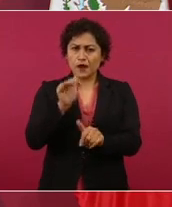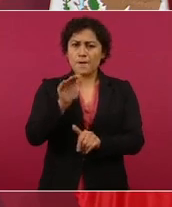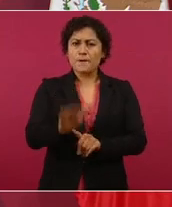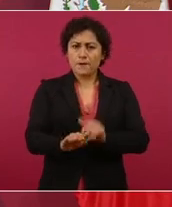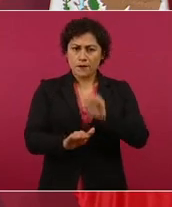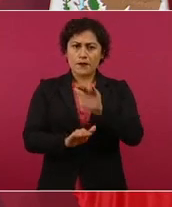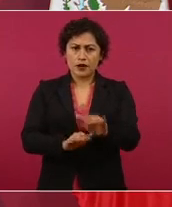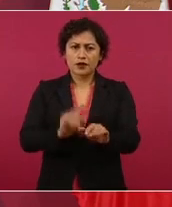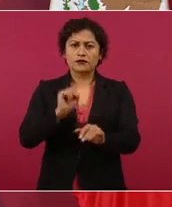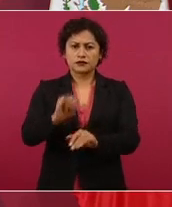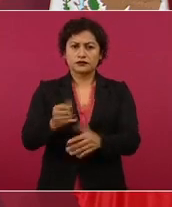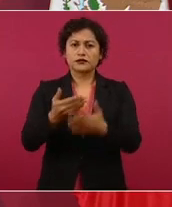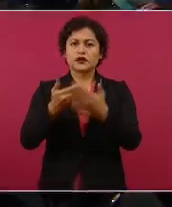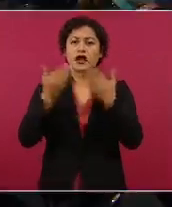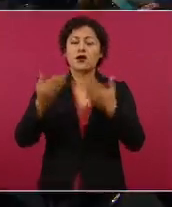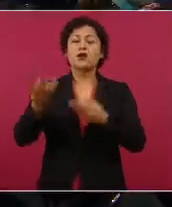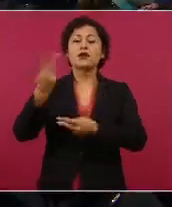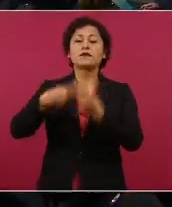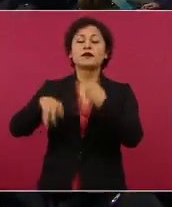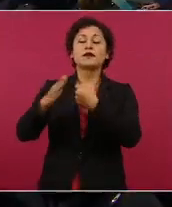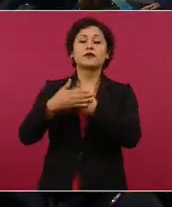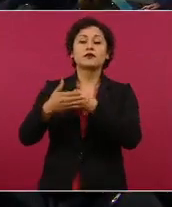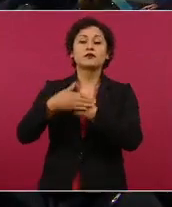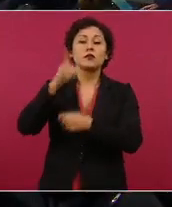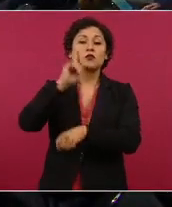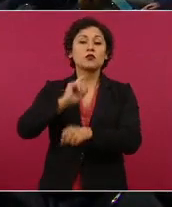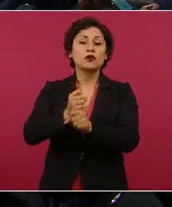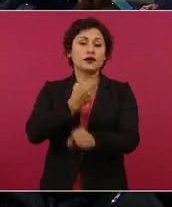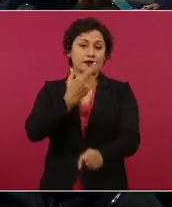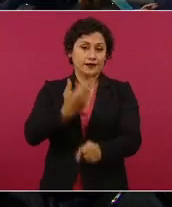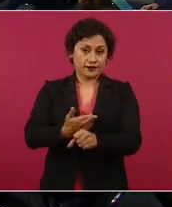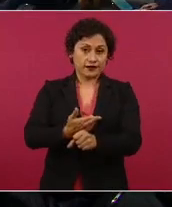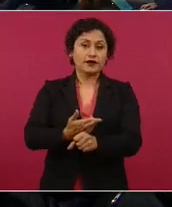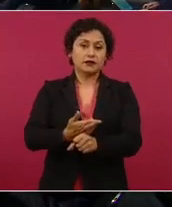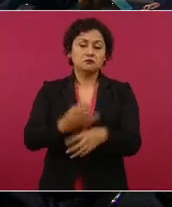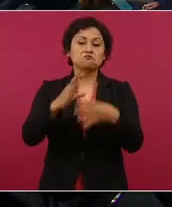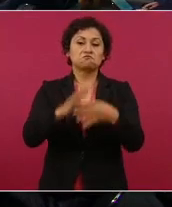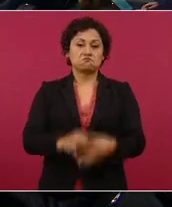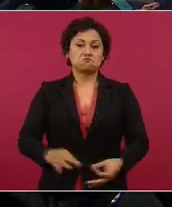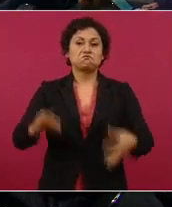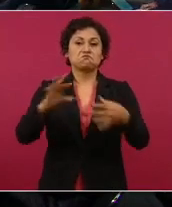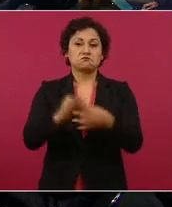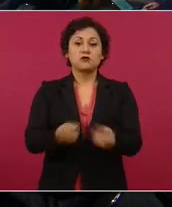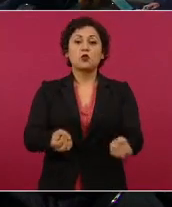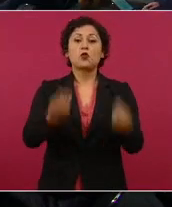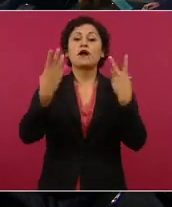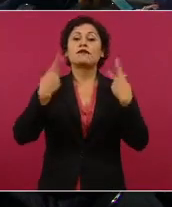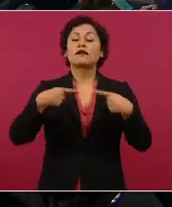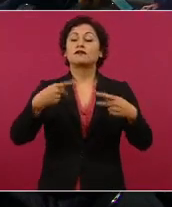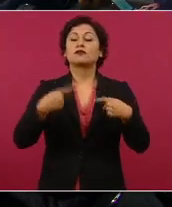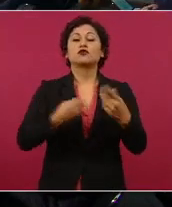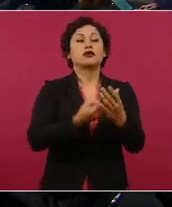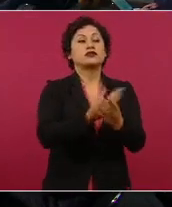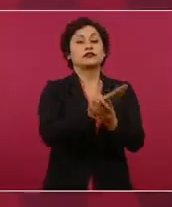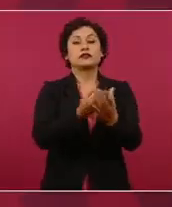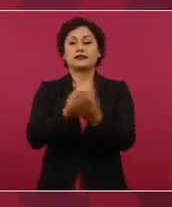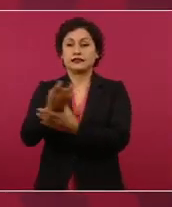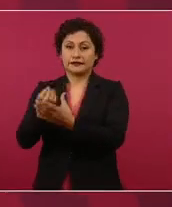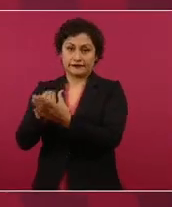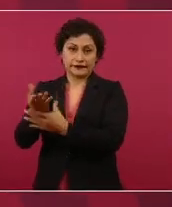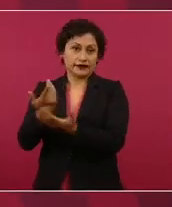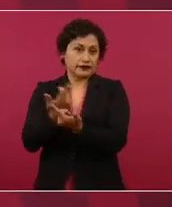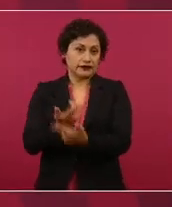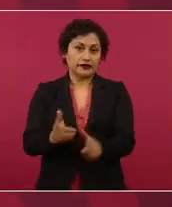Ahora Rosa Isela les va a informar de cuántos se han liberado, muchos, mujeres,